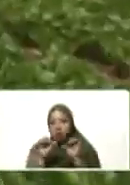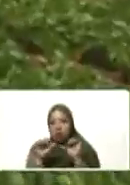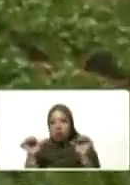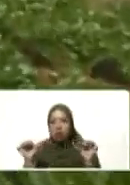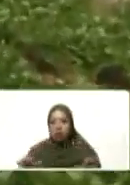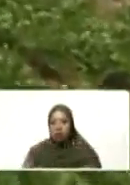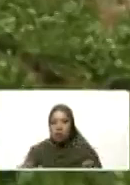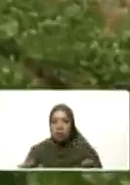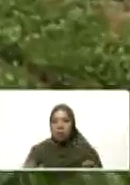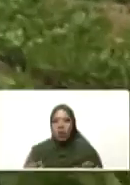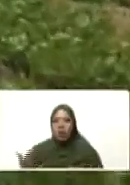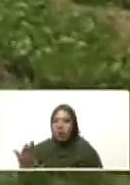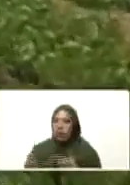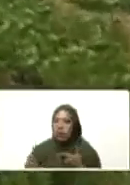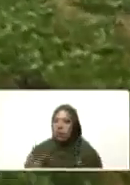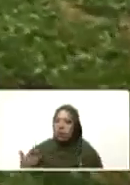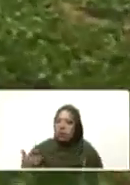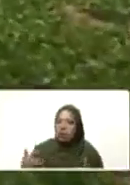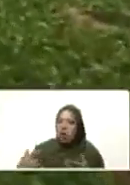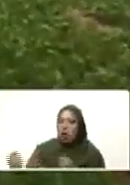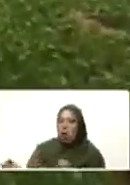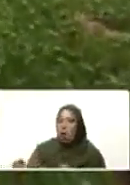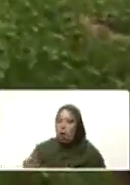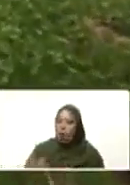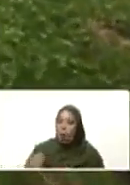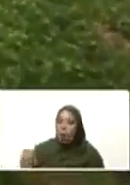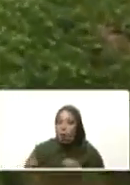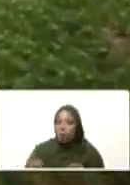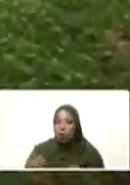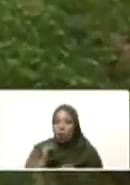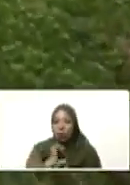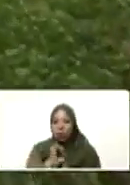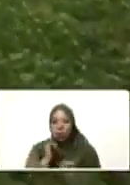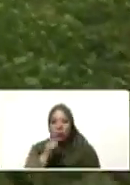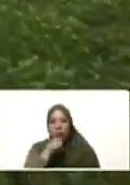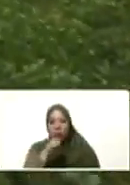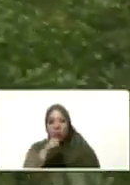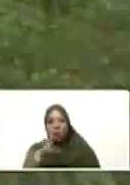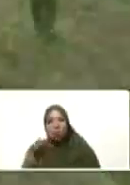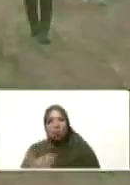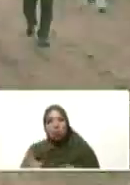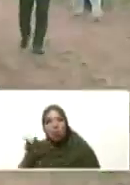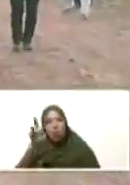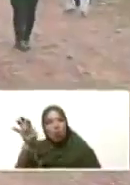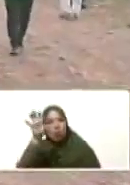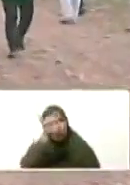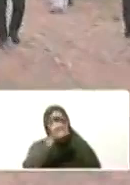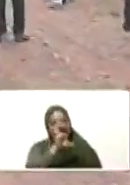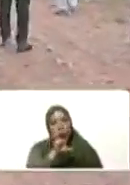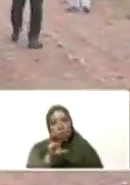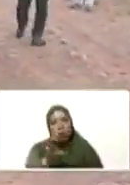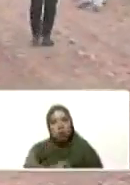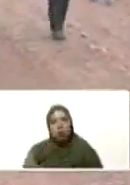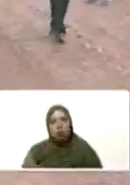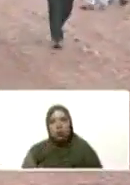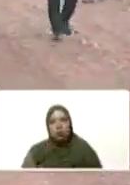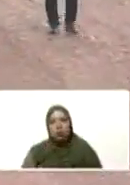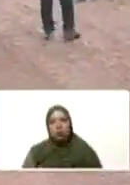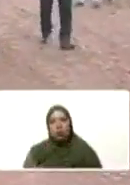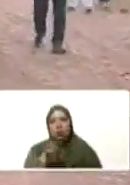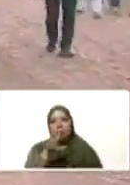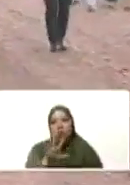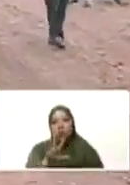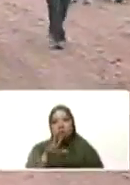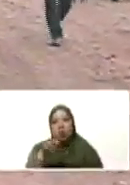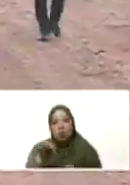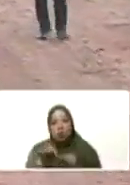aspersión. Ese pivote se mueve, pivote lineal, se mueve, recorre acá y riega 300